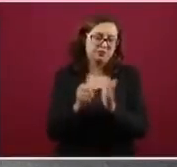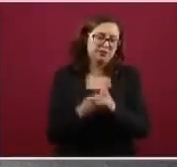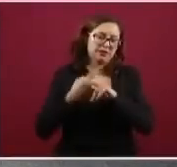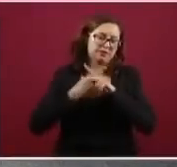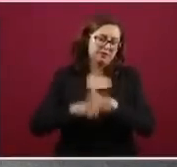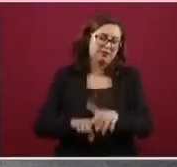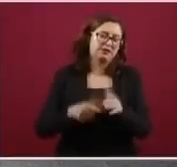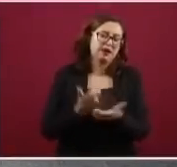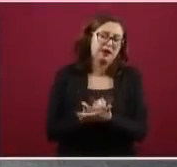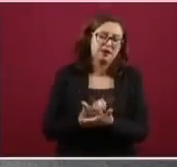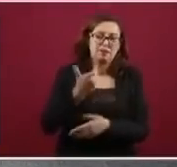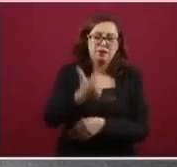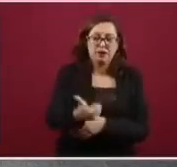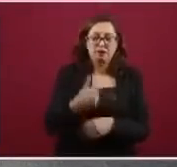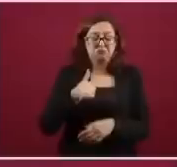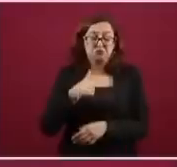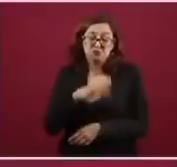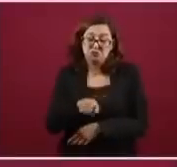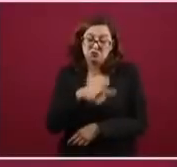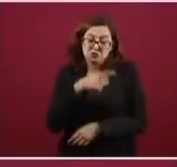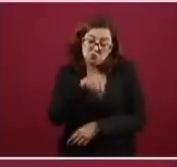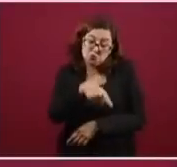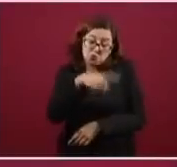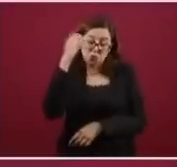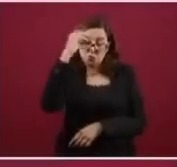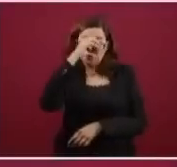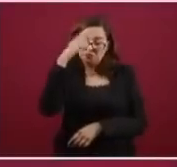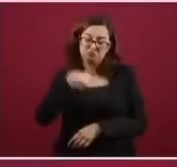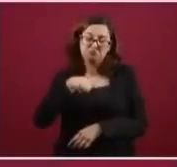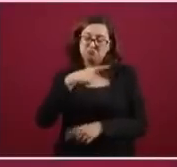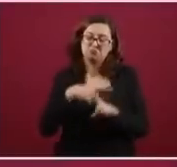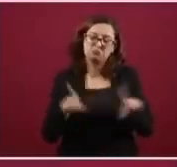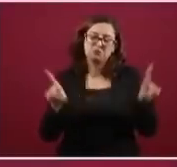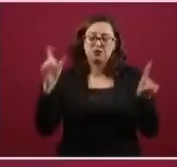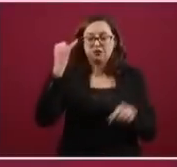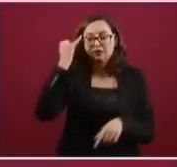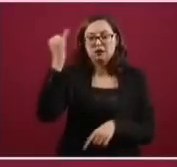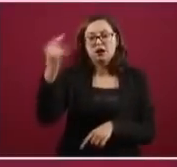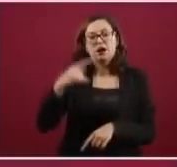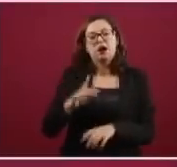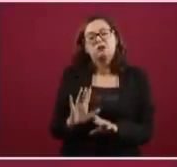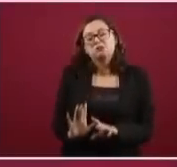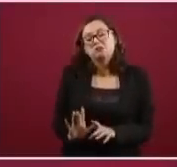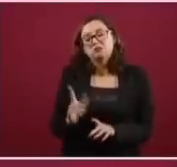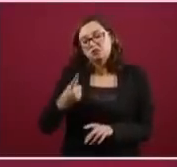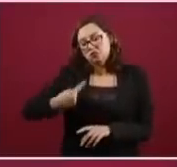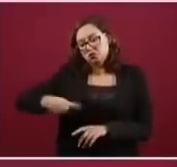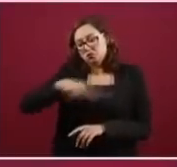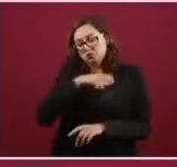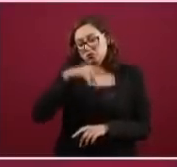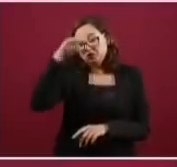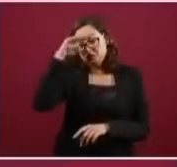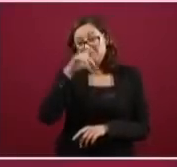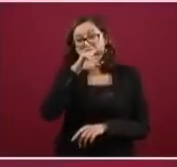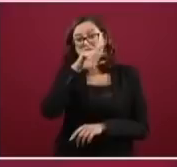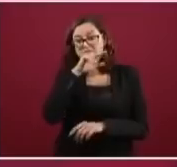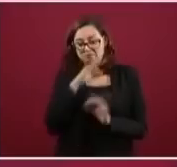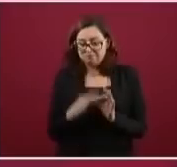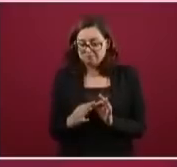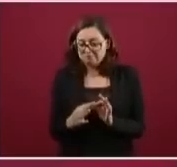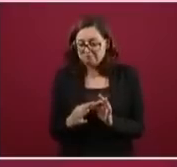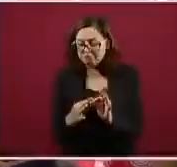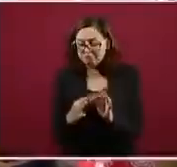yo yo yo no coincido con ellos y yo creo que más bien lo que estamos preocupados asegurarnos que estamos saliendo en línea y con nuestros